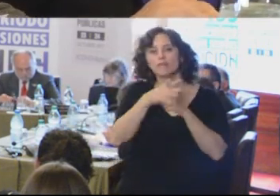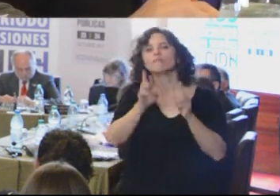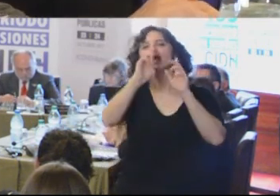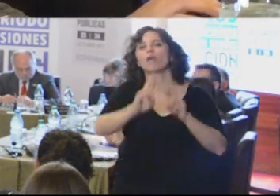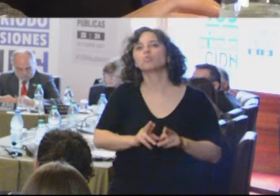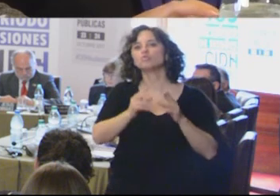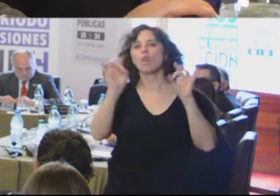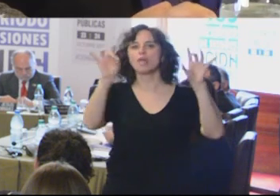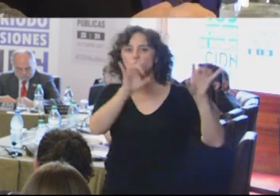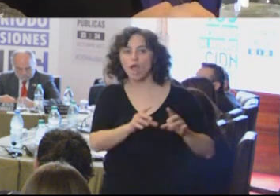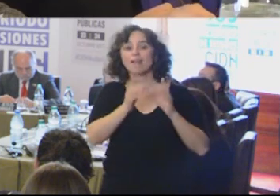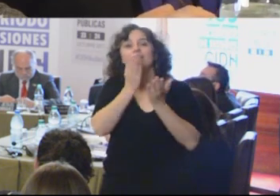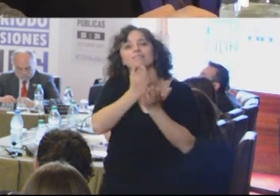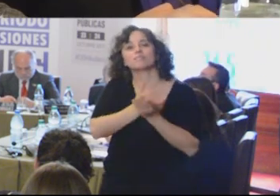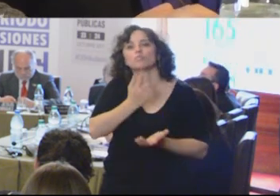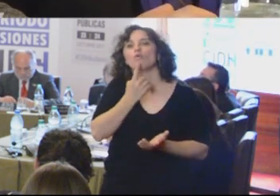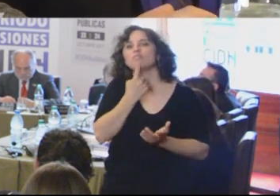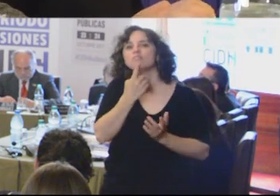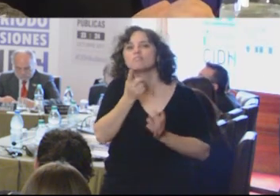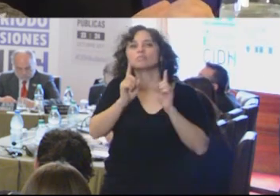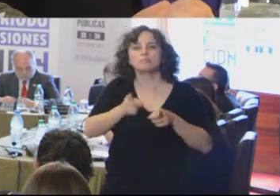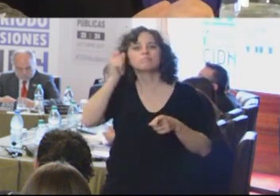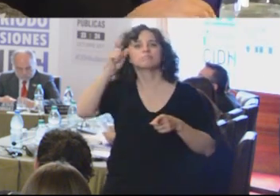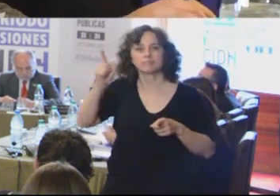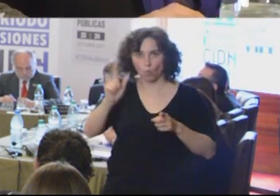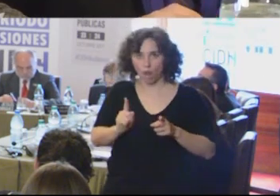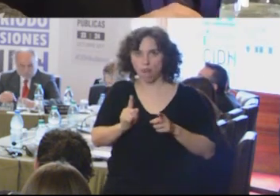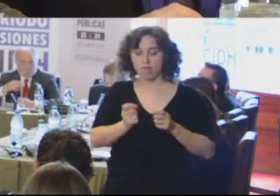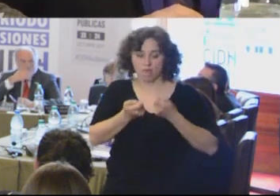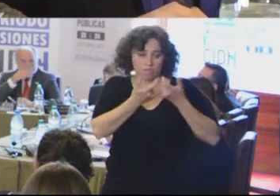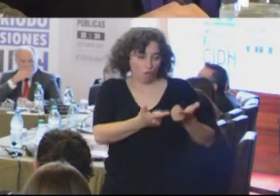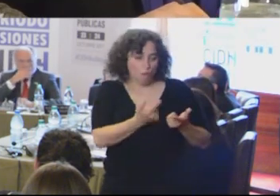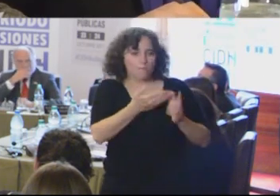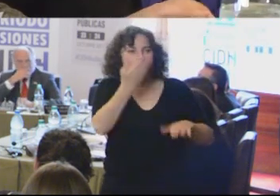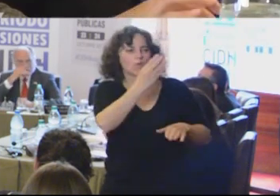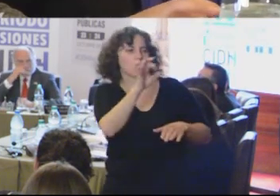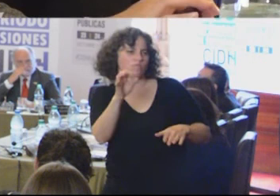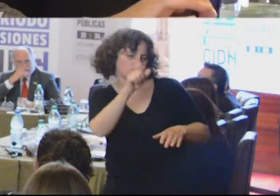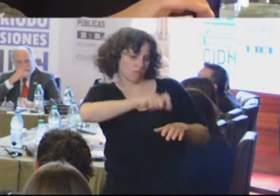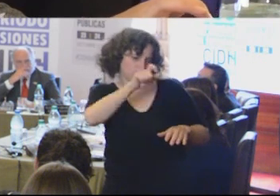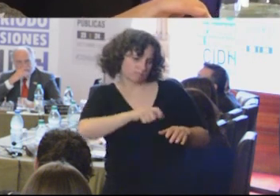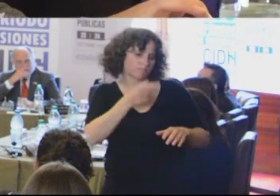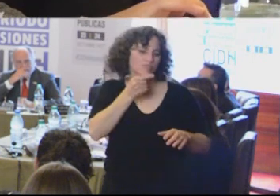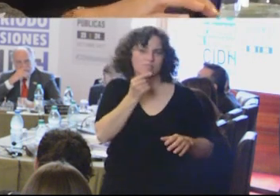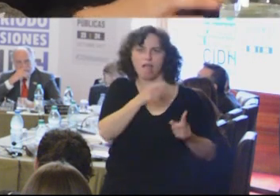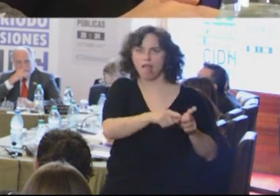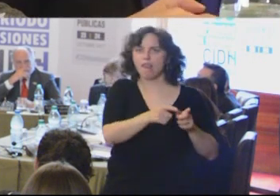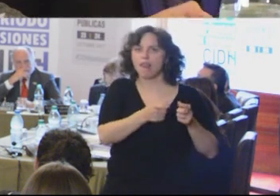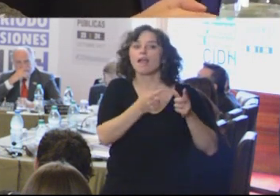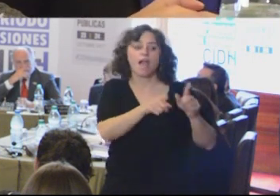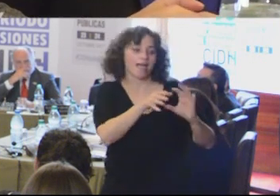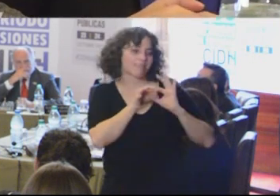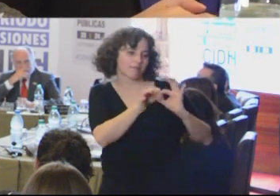derechos políticos y a la propiedad intelectual la asignó más de 400 funcionarios de policía judicial que ahora dependen